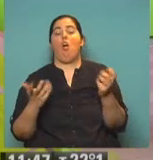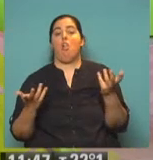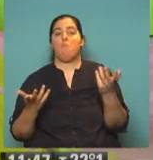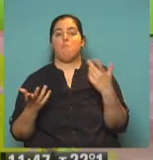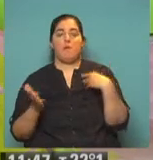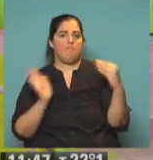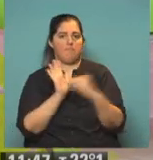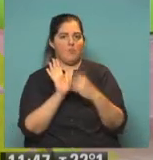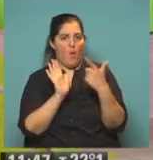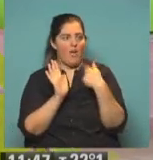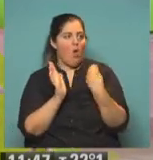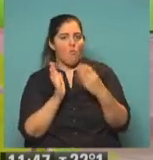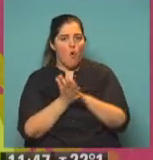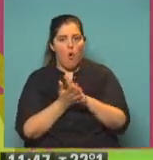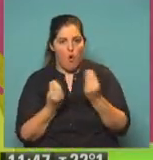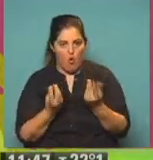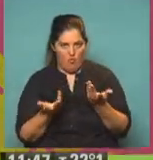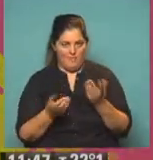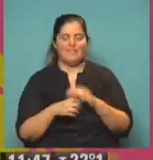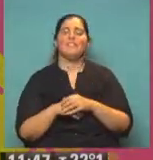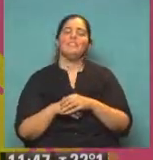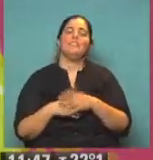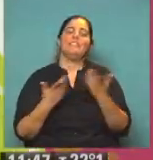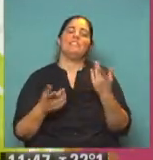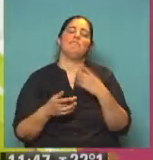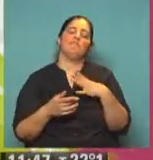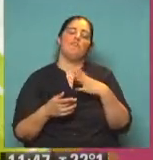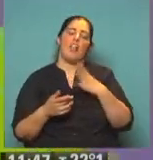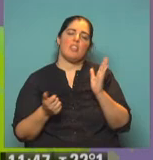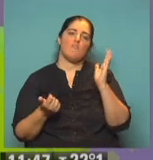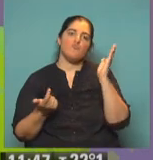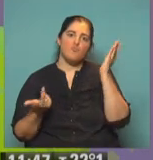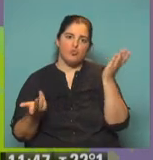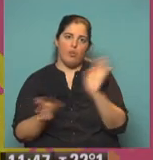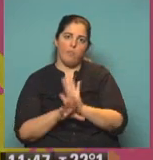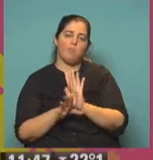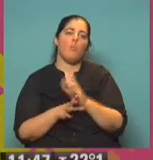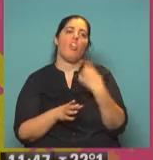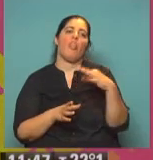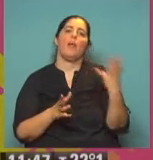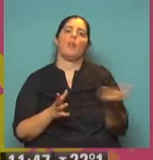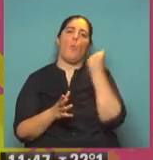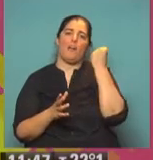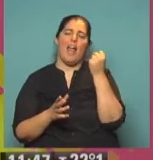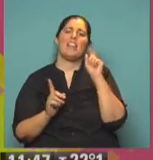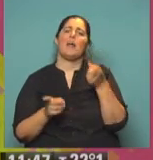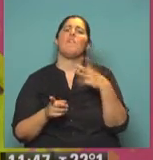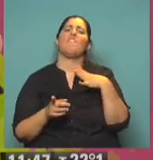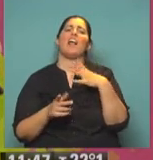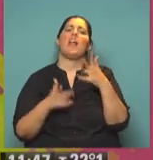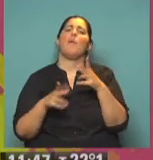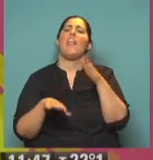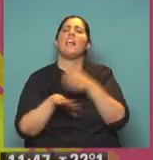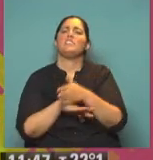está contemplado. Bueno. En definitiva nos falta mucho. No, y falta. Y tenemos que recuperar. Falta hablar de accesibilidad. Tenemos que recuperar lo